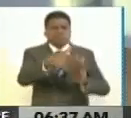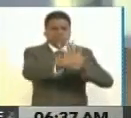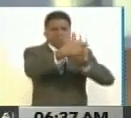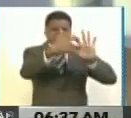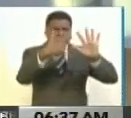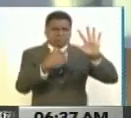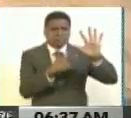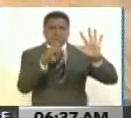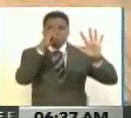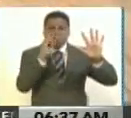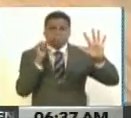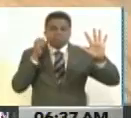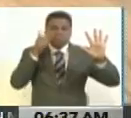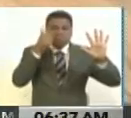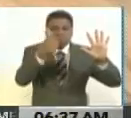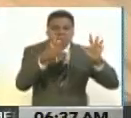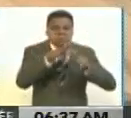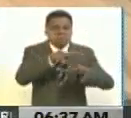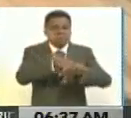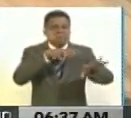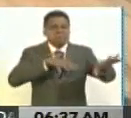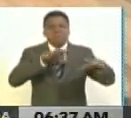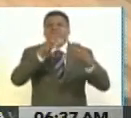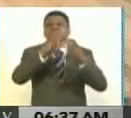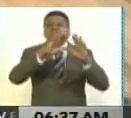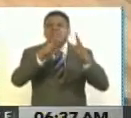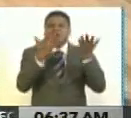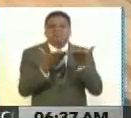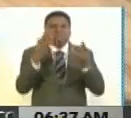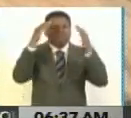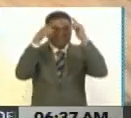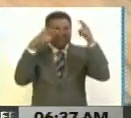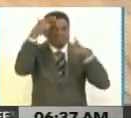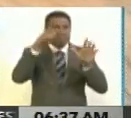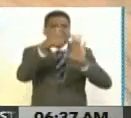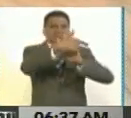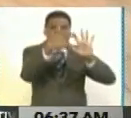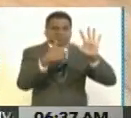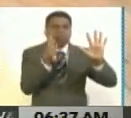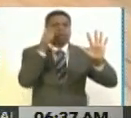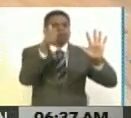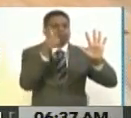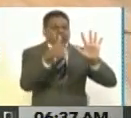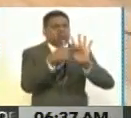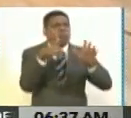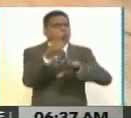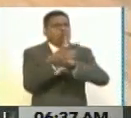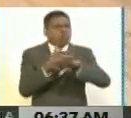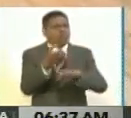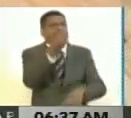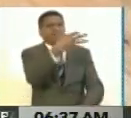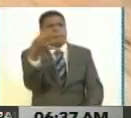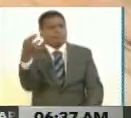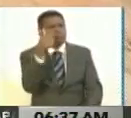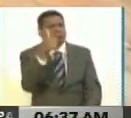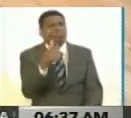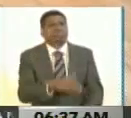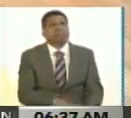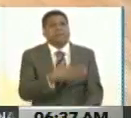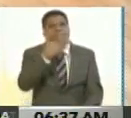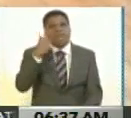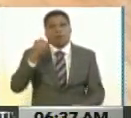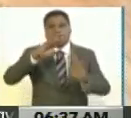de la región y una de las mayores del mundo. Efectivamente, y ahora a partir del momento en el que vuelven a llegar